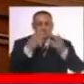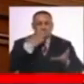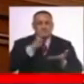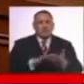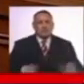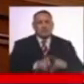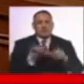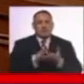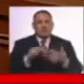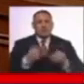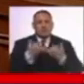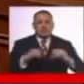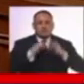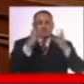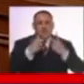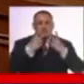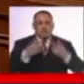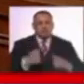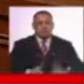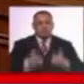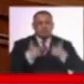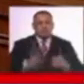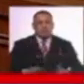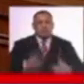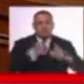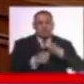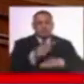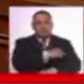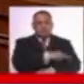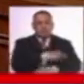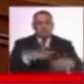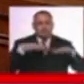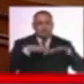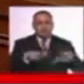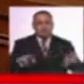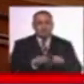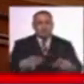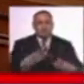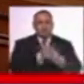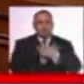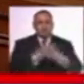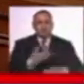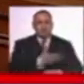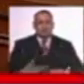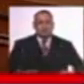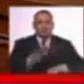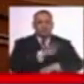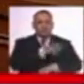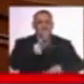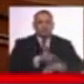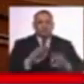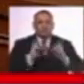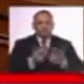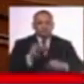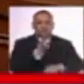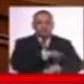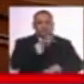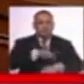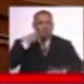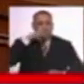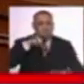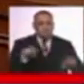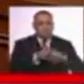que el día de hoy se debaten entre la vida y la muerte en hospitales colapsados y en una morgue que el propio gobernador regional y el Consejo Regional de Puno el día